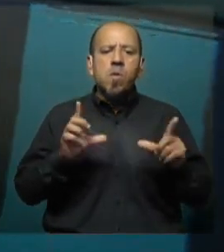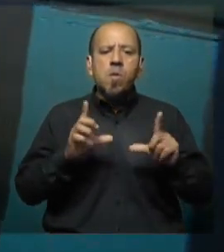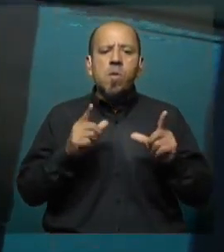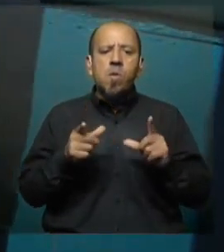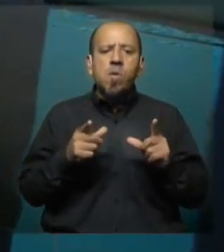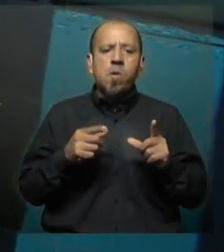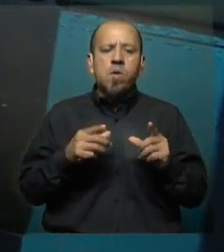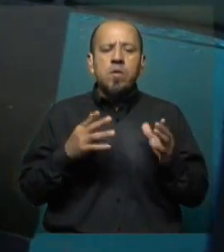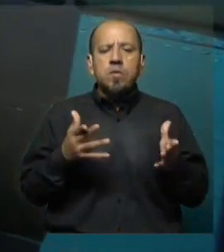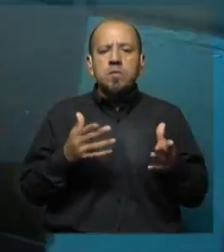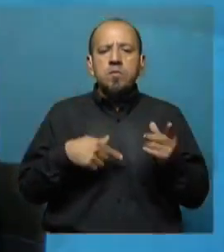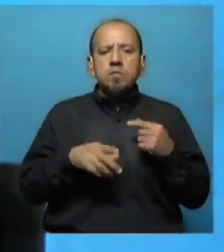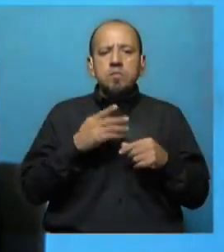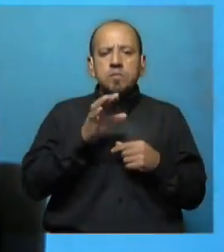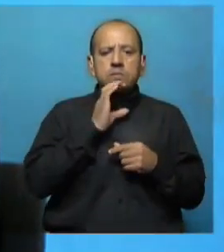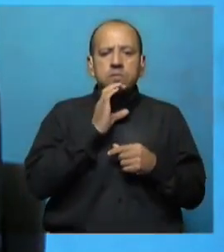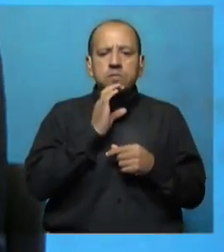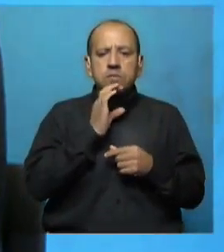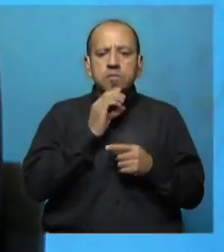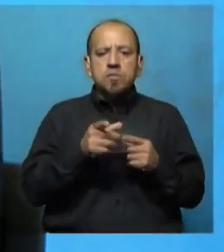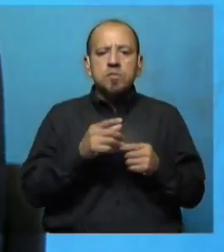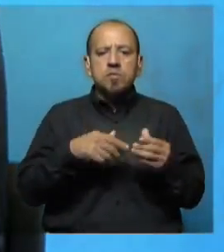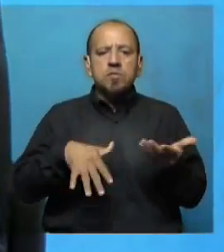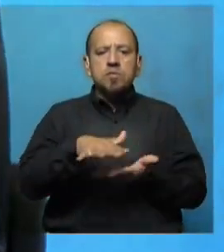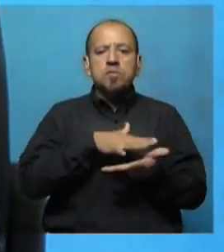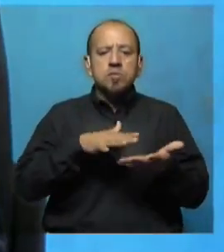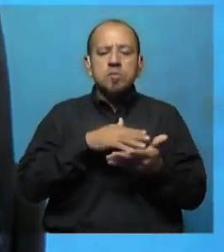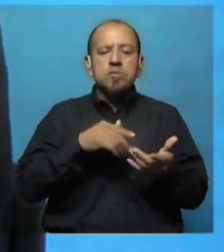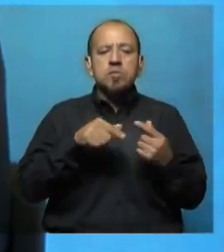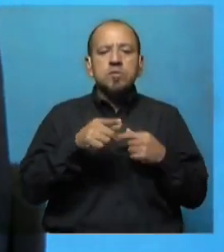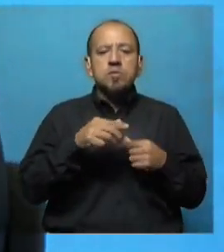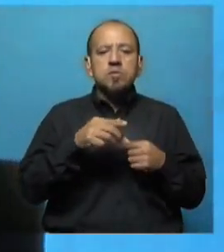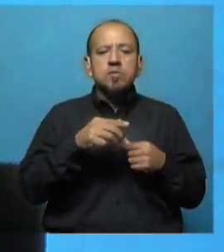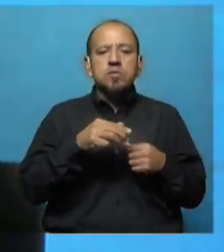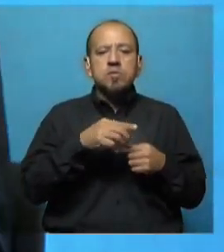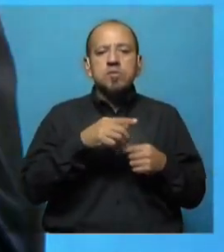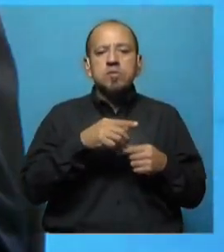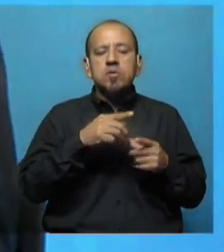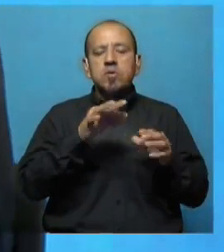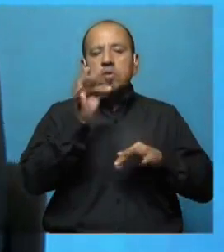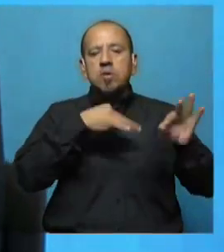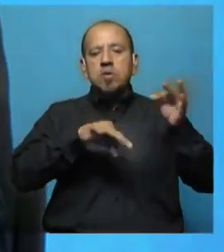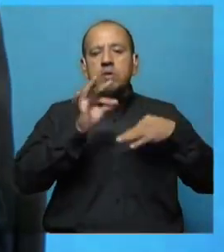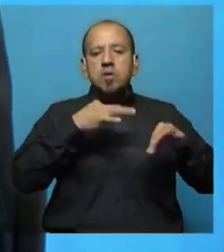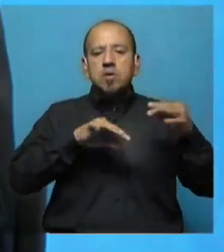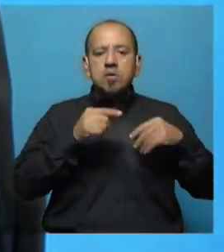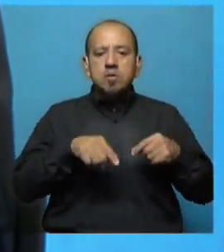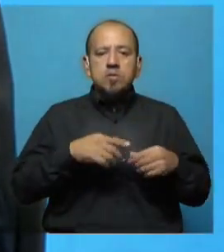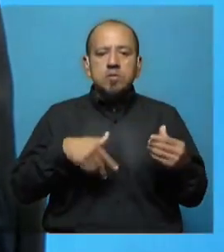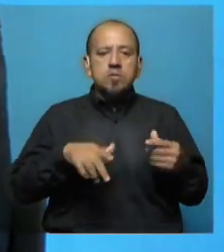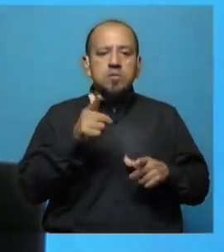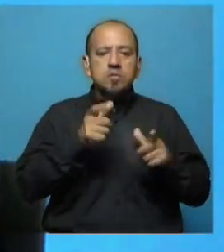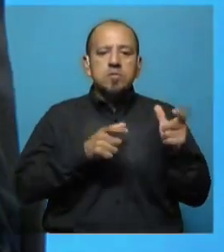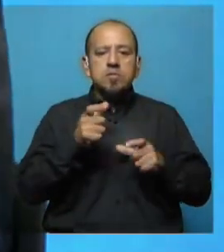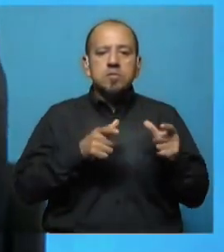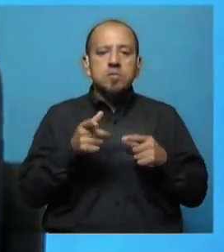donde la base es el humor en una sala de barrio preciosa este donde Se generó también una sinergia muy particular con los vecinos